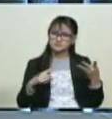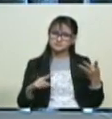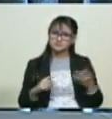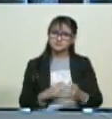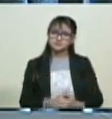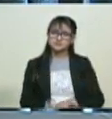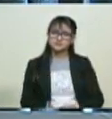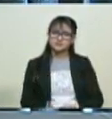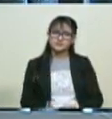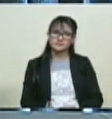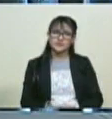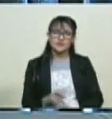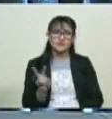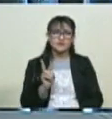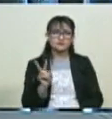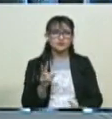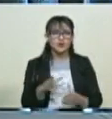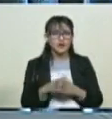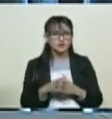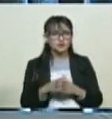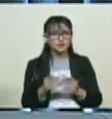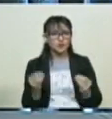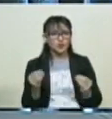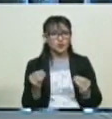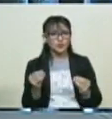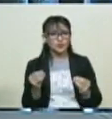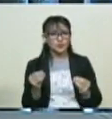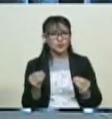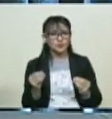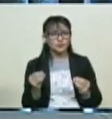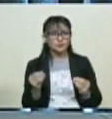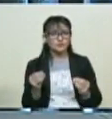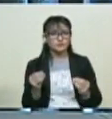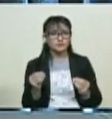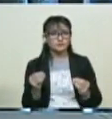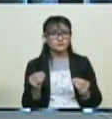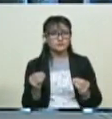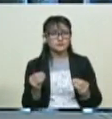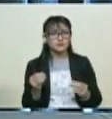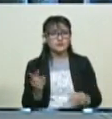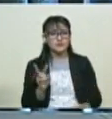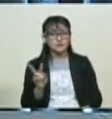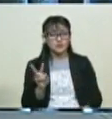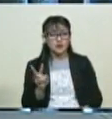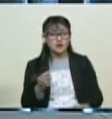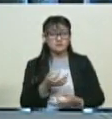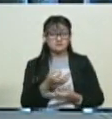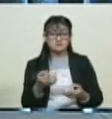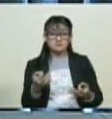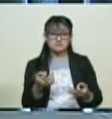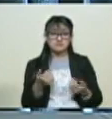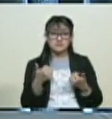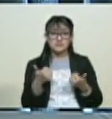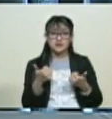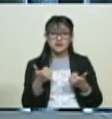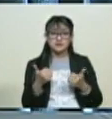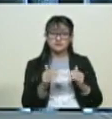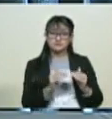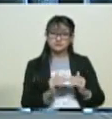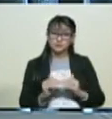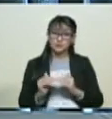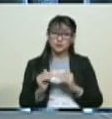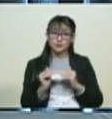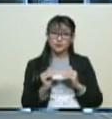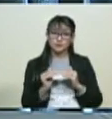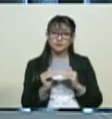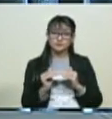en venezuela estamos todos si a venezuela le va bien y está estable